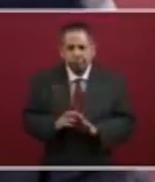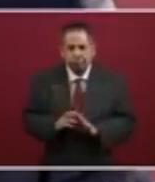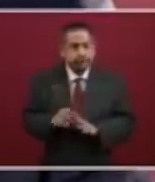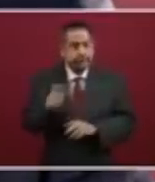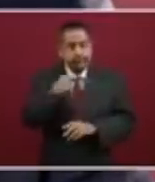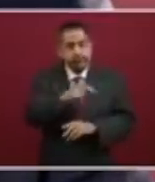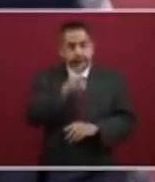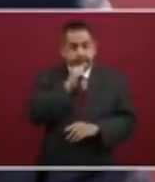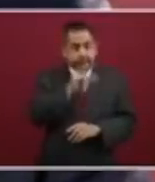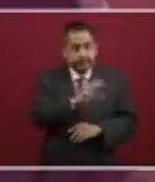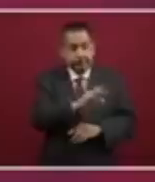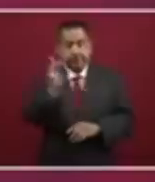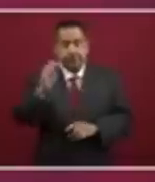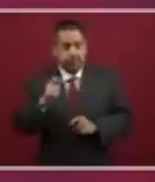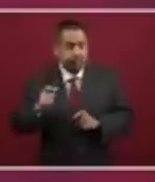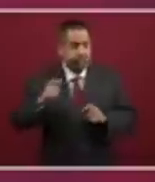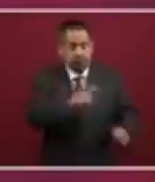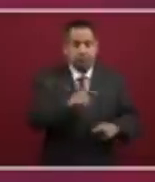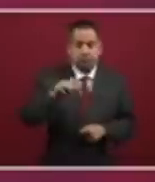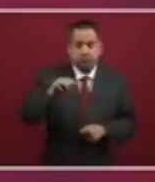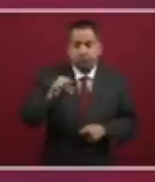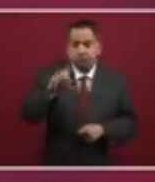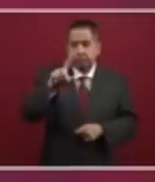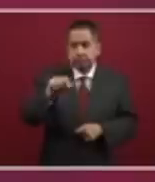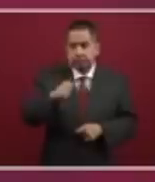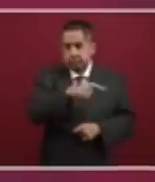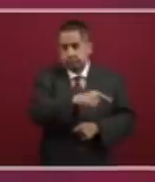nombrara a Meade